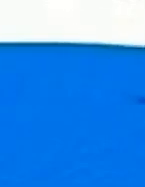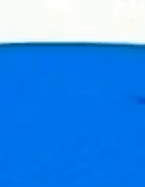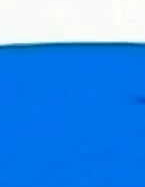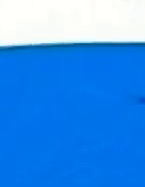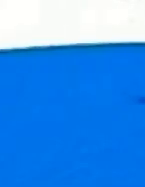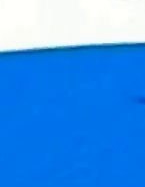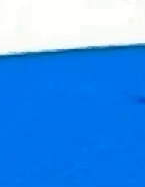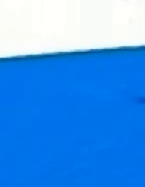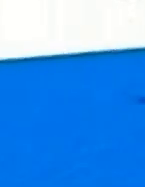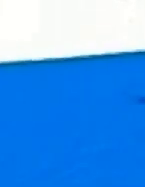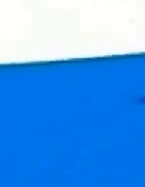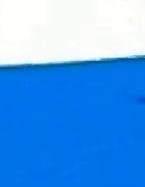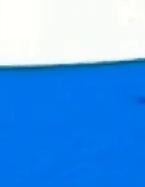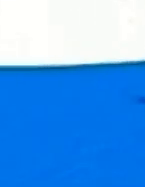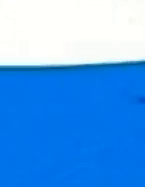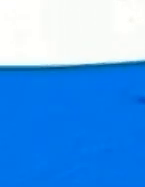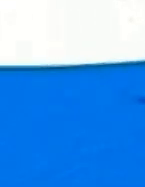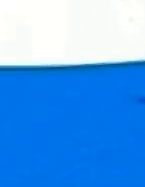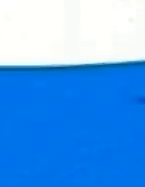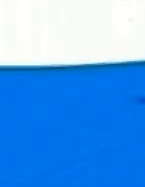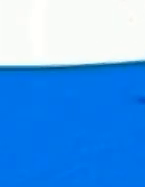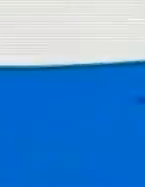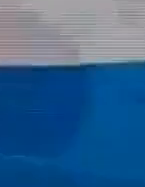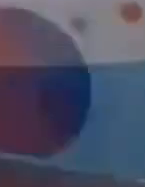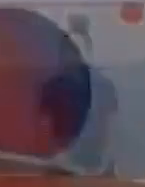Sorteo Loto.